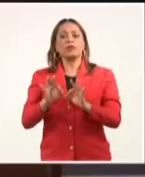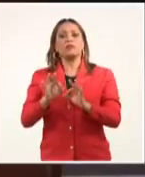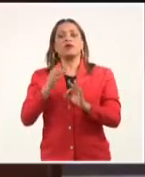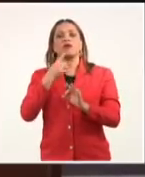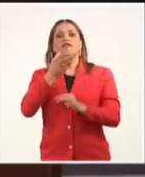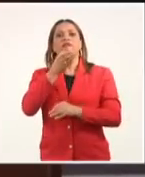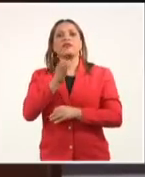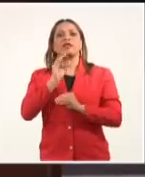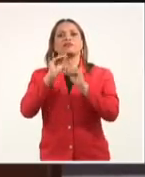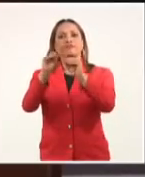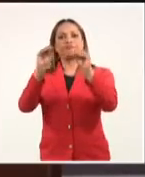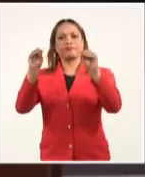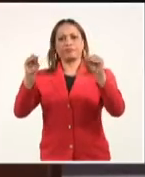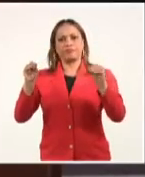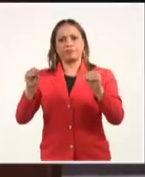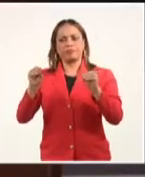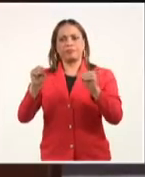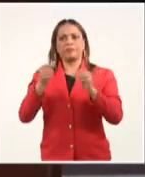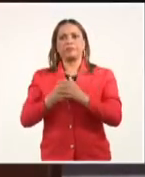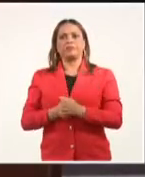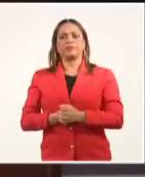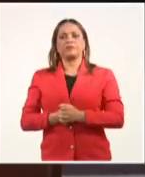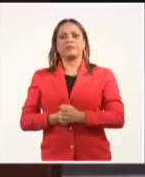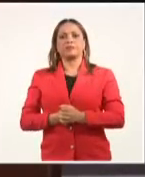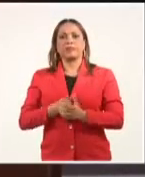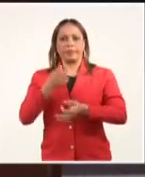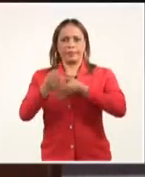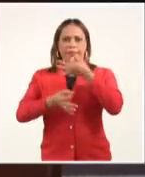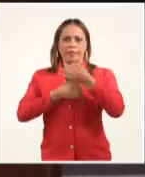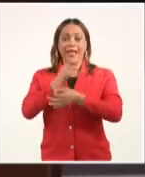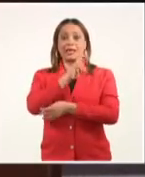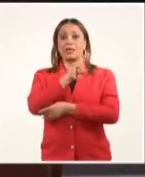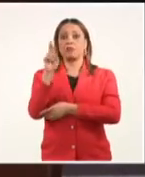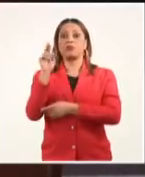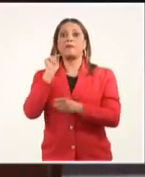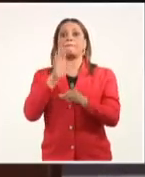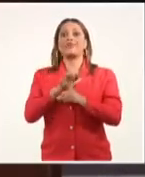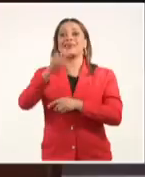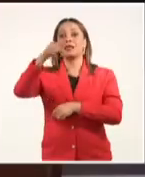advirtió: la revolución empieza ahora.